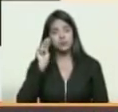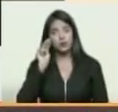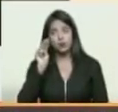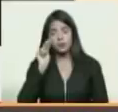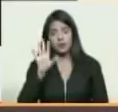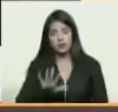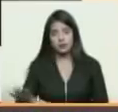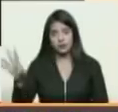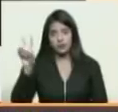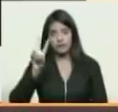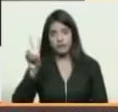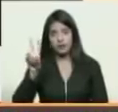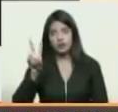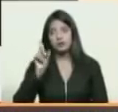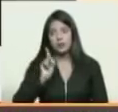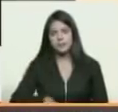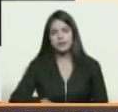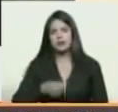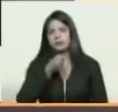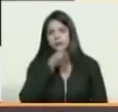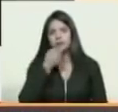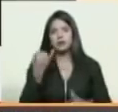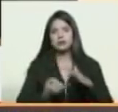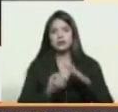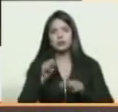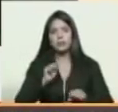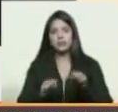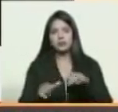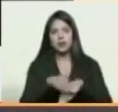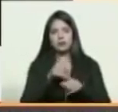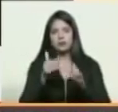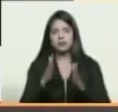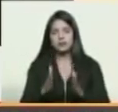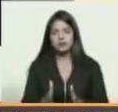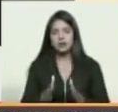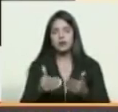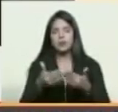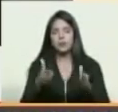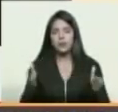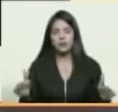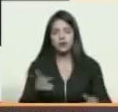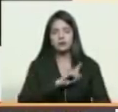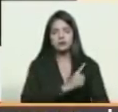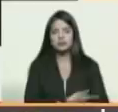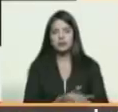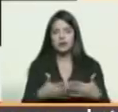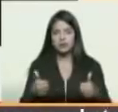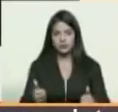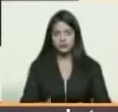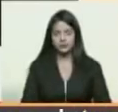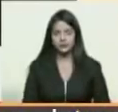Venezolano y para la Coral del Instituto de Previsión del Ministerio del Poder Popular para la Educación.